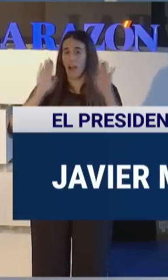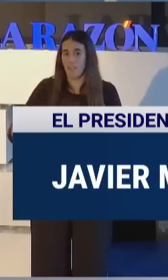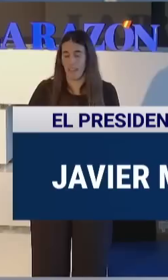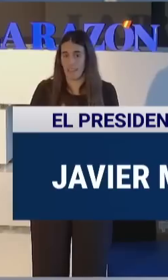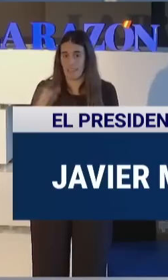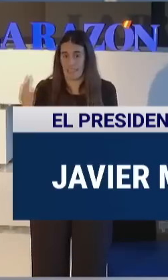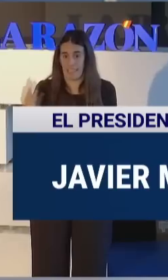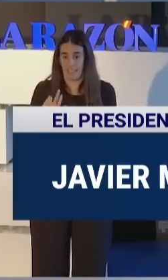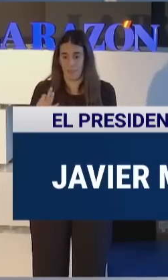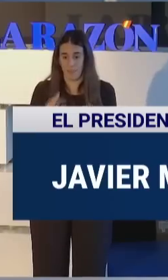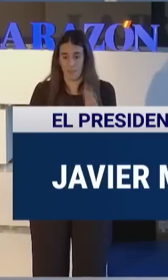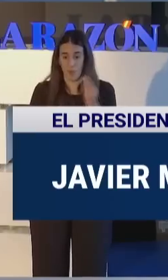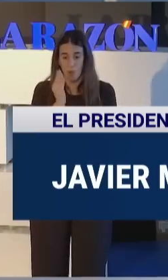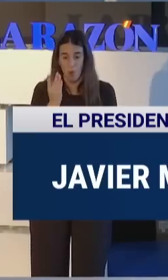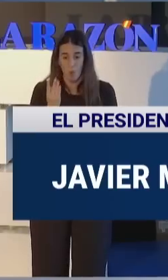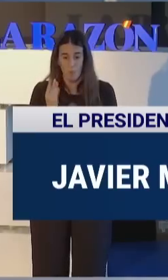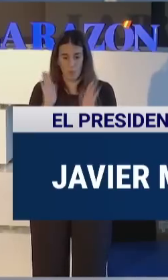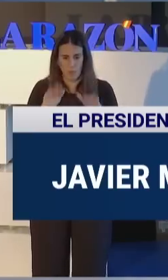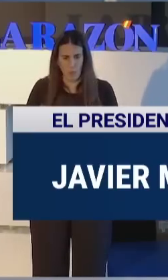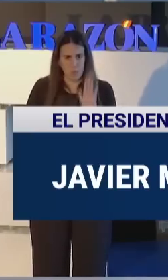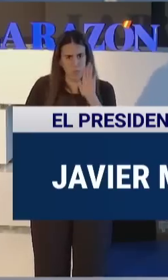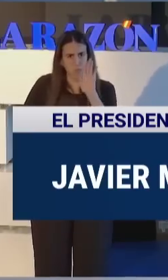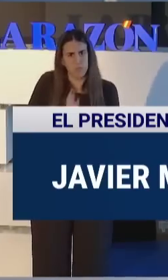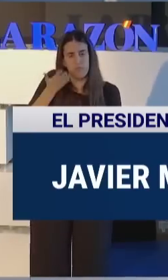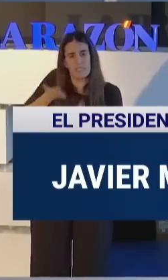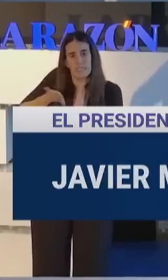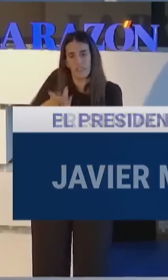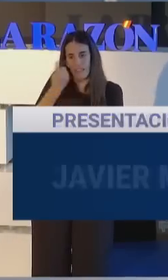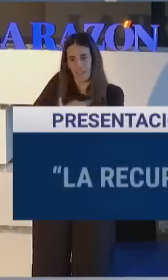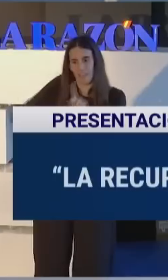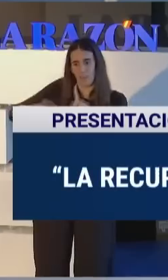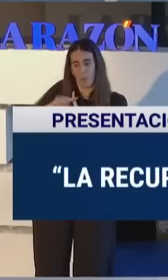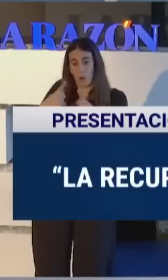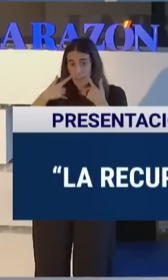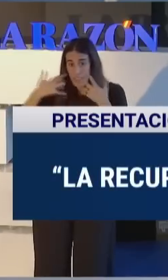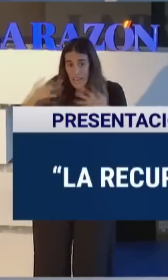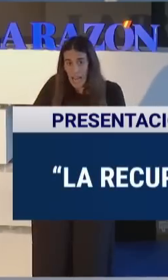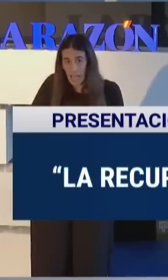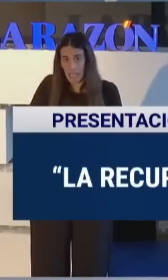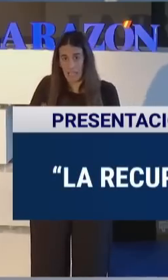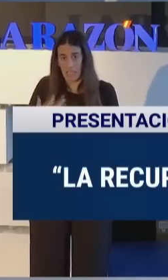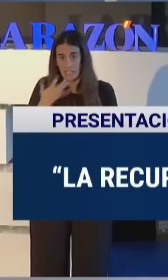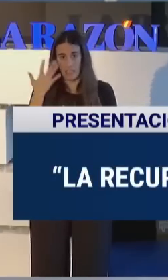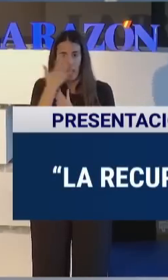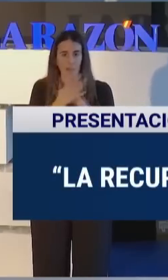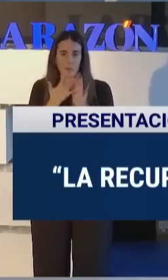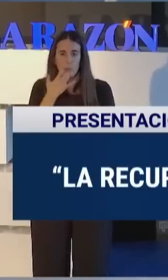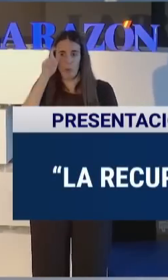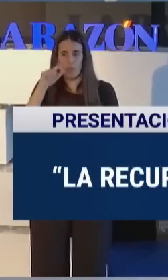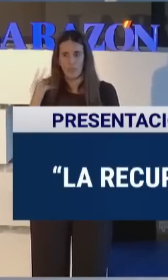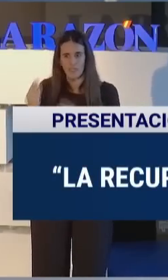destrozar el capital, la productividad marginal del capital es muy alta. Es decir, los retornos reales, si ustedes lo quieren ver en términos de